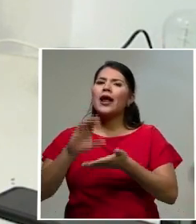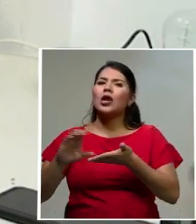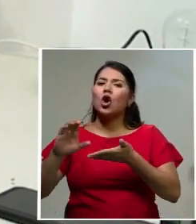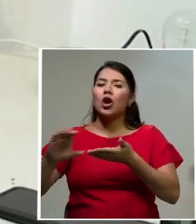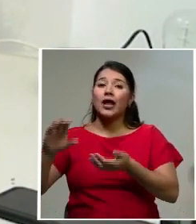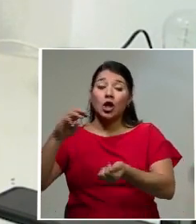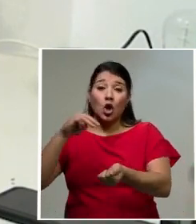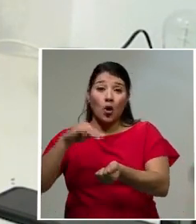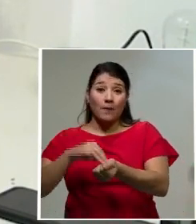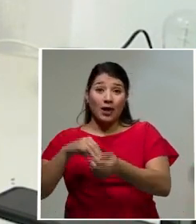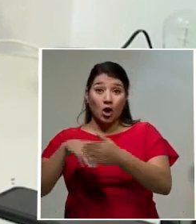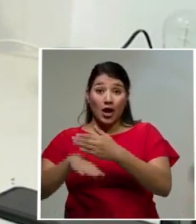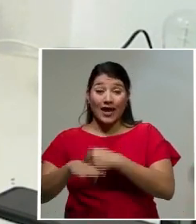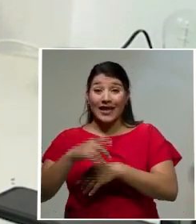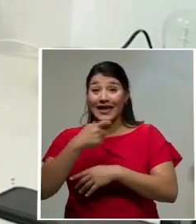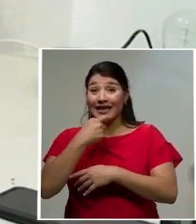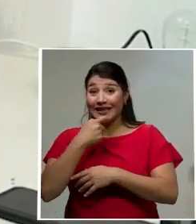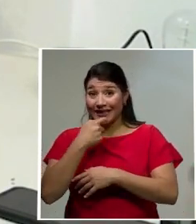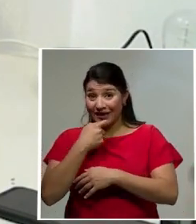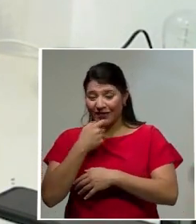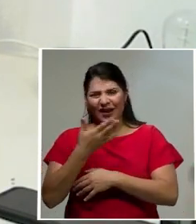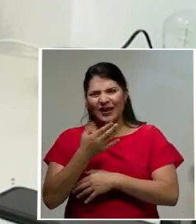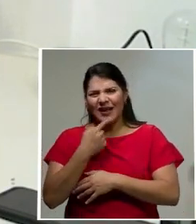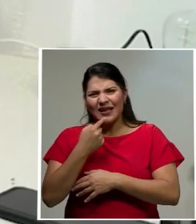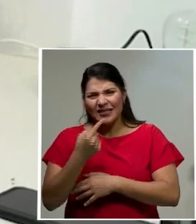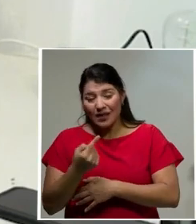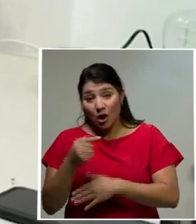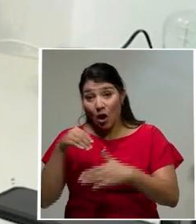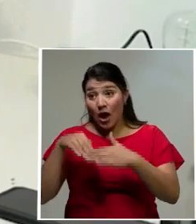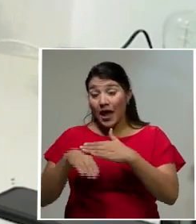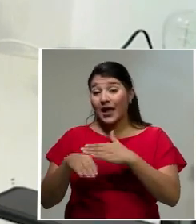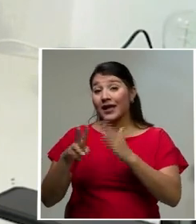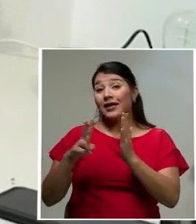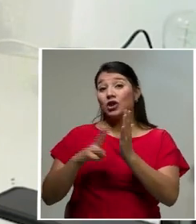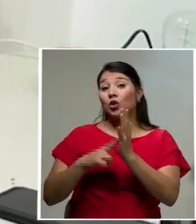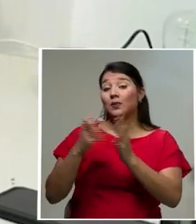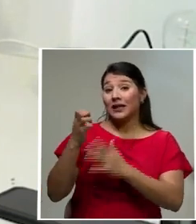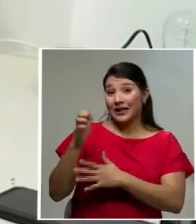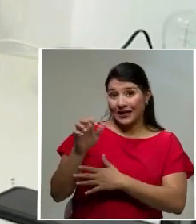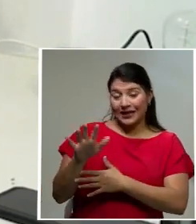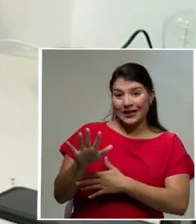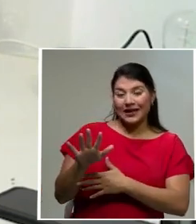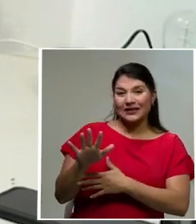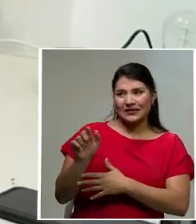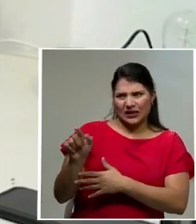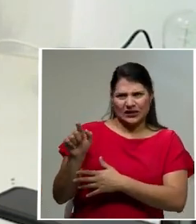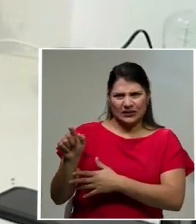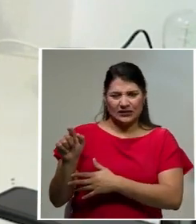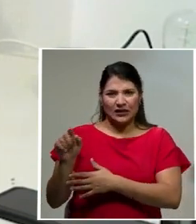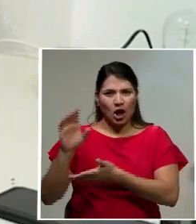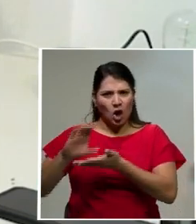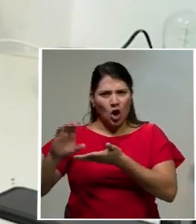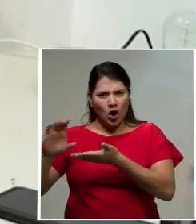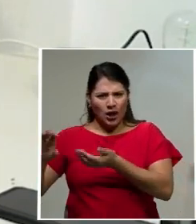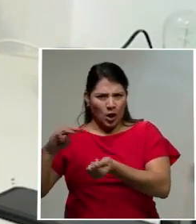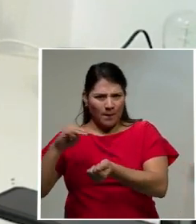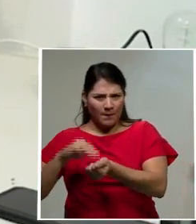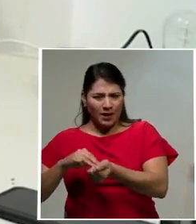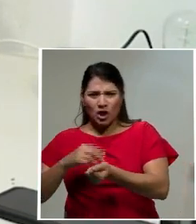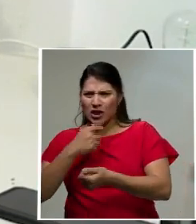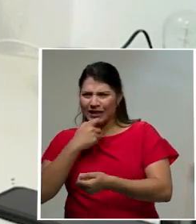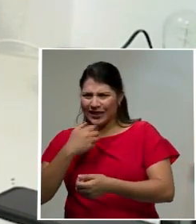cual en el 2015 esta institución de 500 años de prestigio y 35,000 médicos